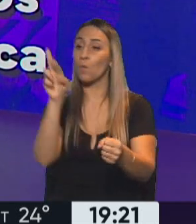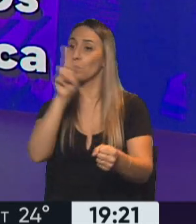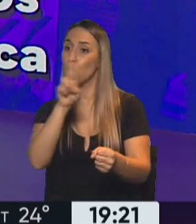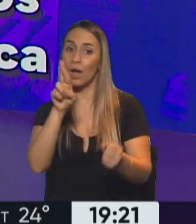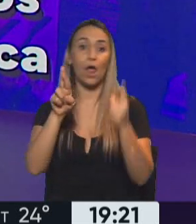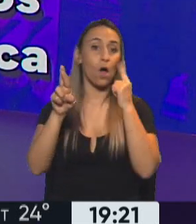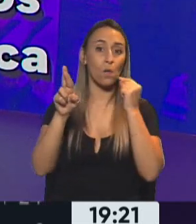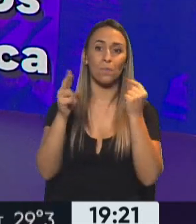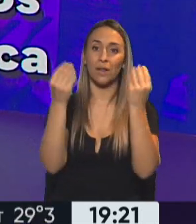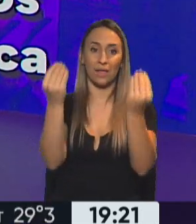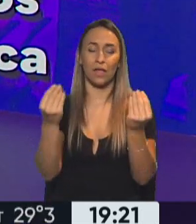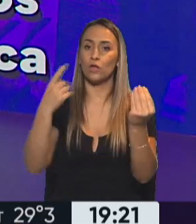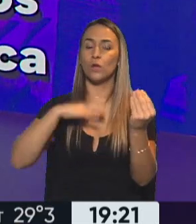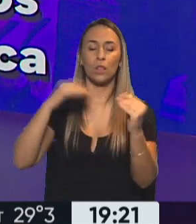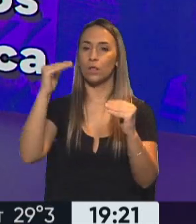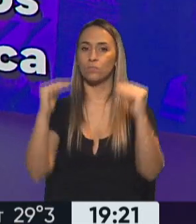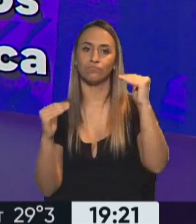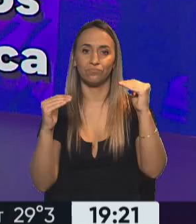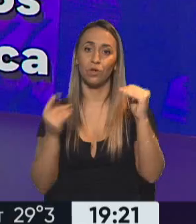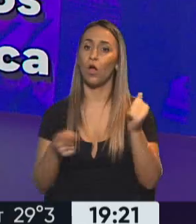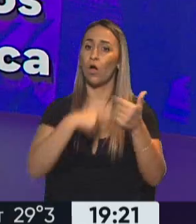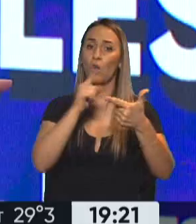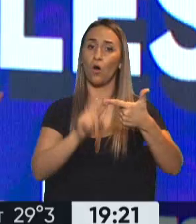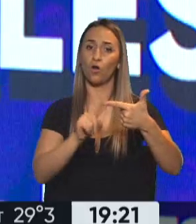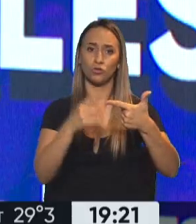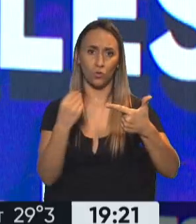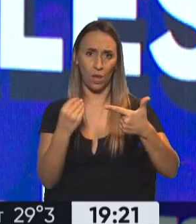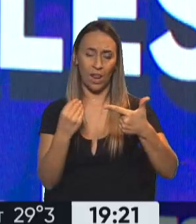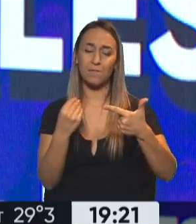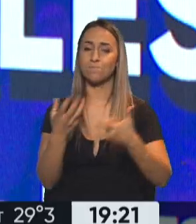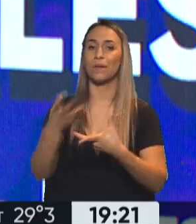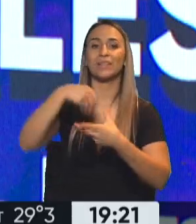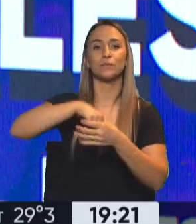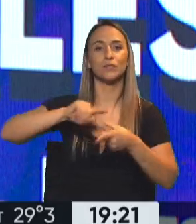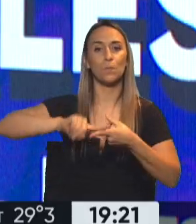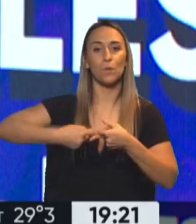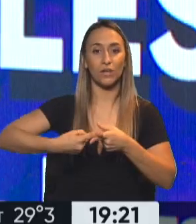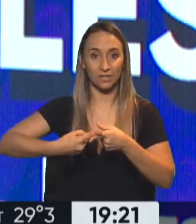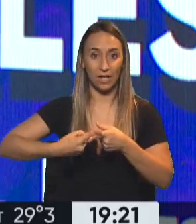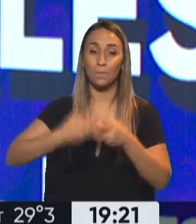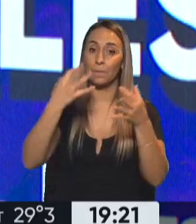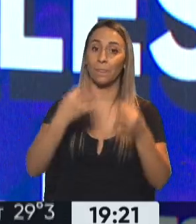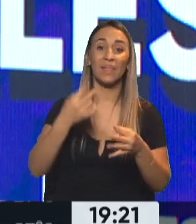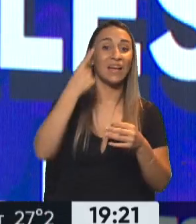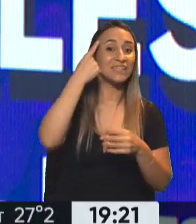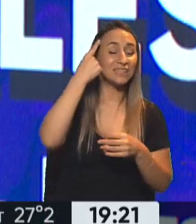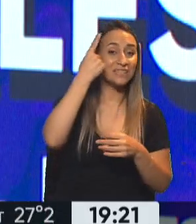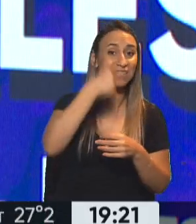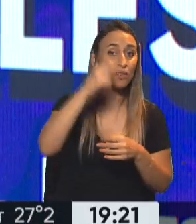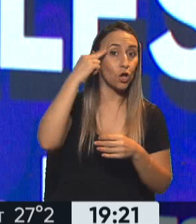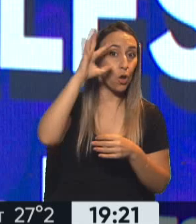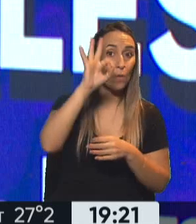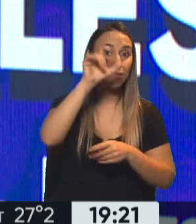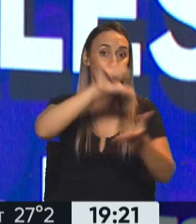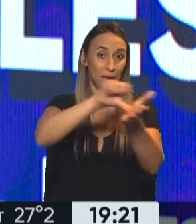un hombre. Y otra de las cuestiones tiene que ver con la participación política, que también de más de 190 países, en solo